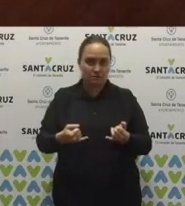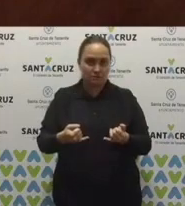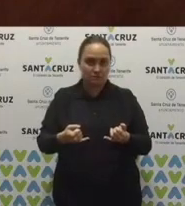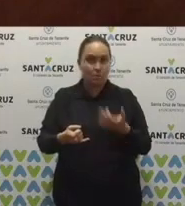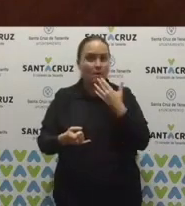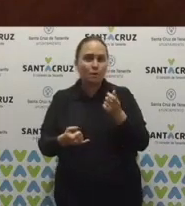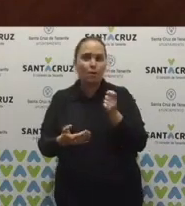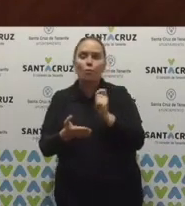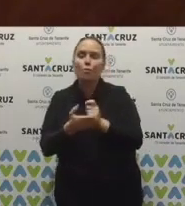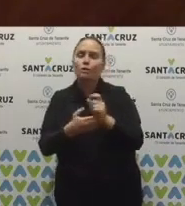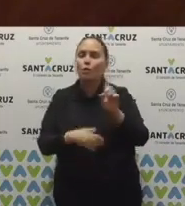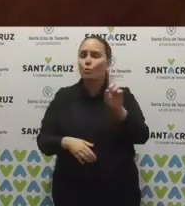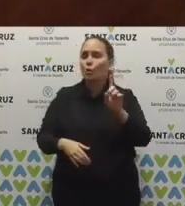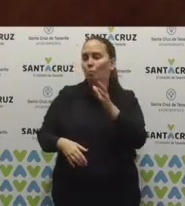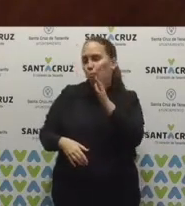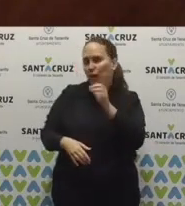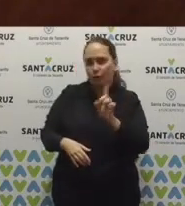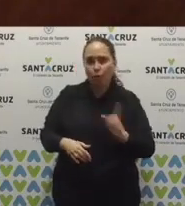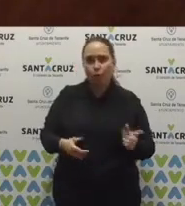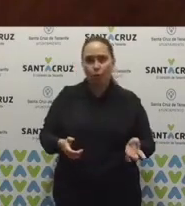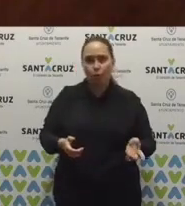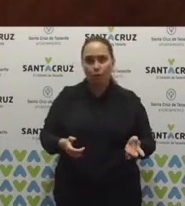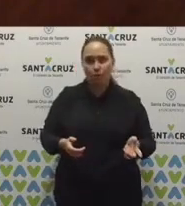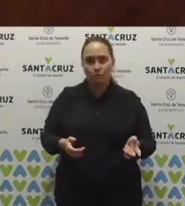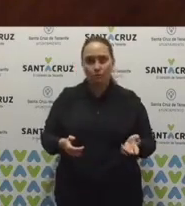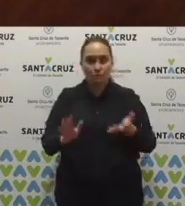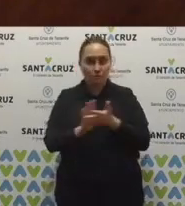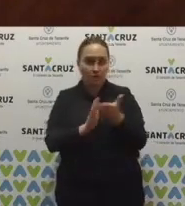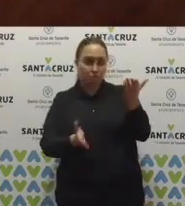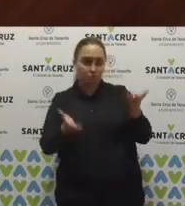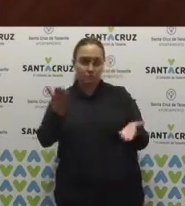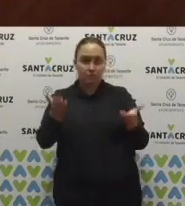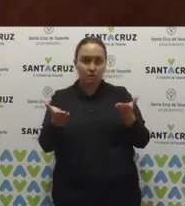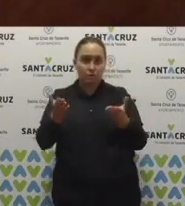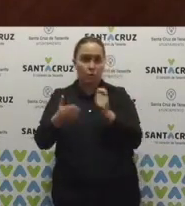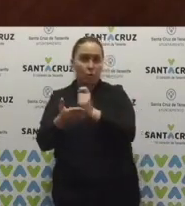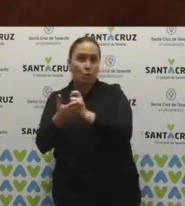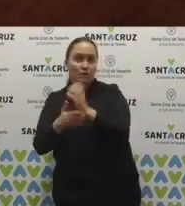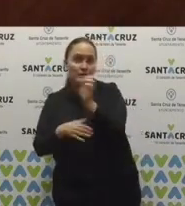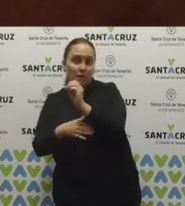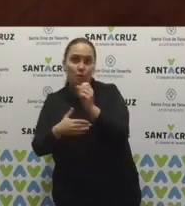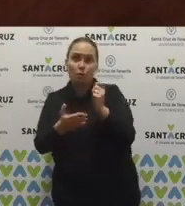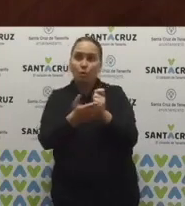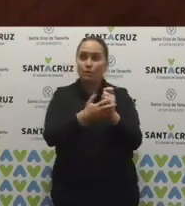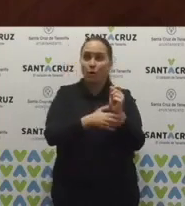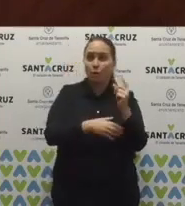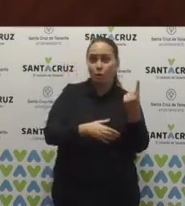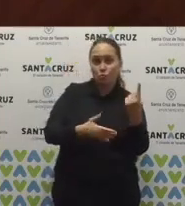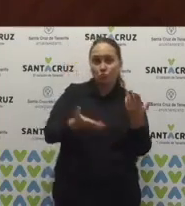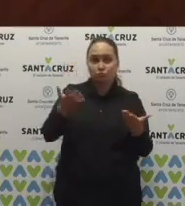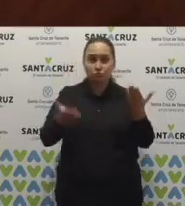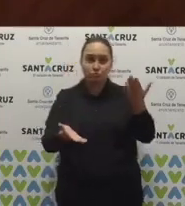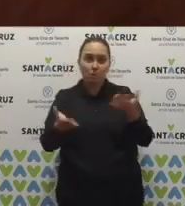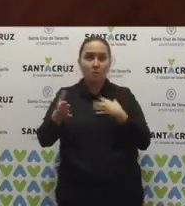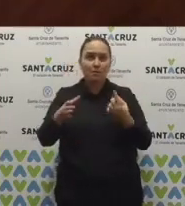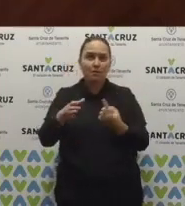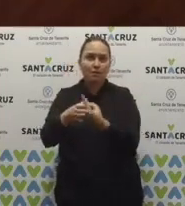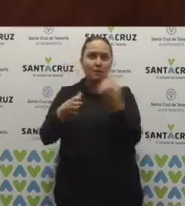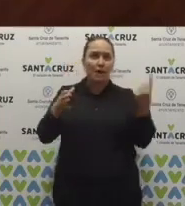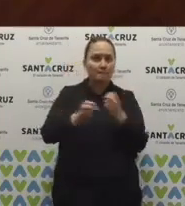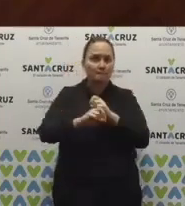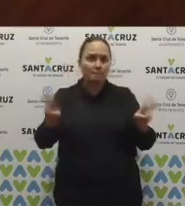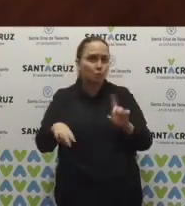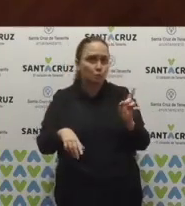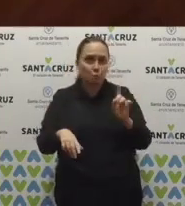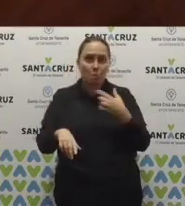también sea la cuota 1 prácticamente no hay diferencia entre la cuota 1 y la cuota 0 en cuanto al riesgo de exclusión o exclusión social en el que